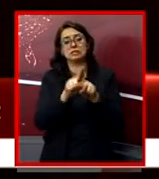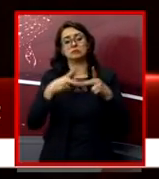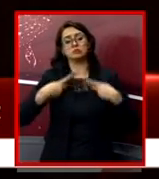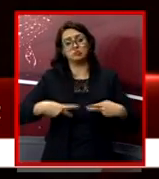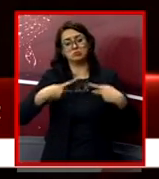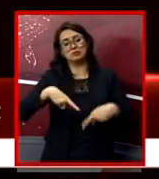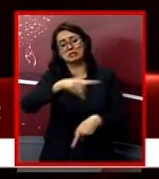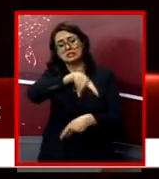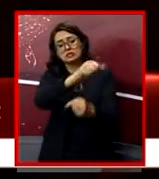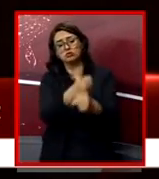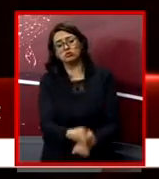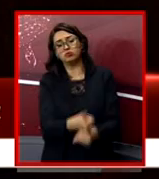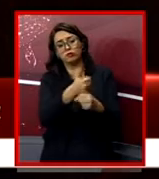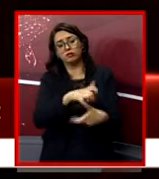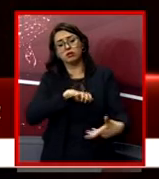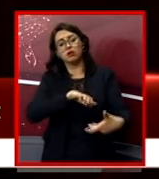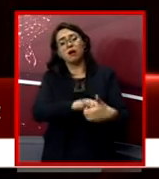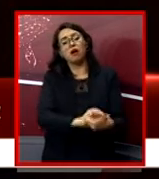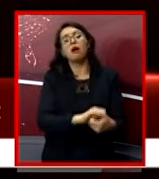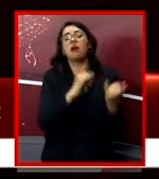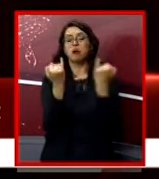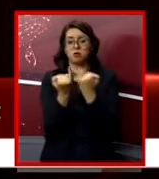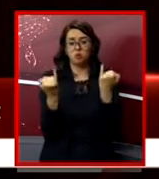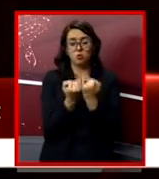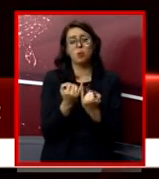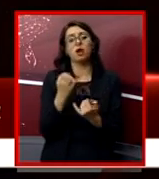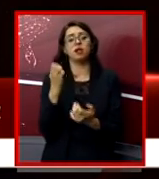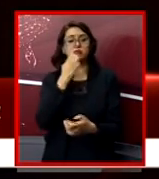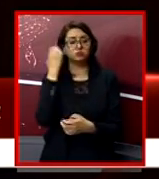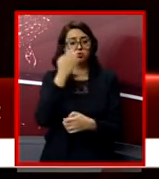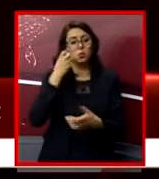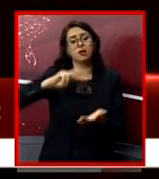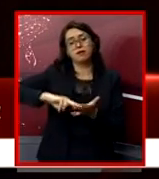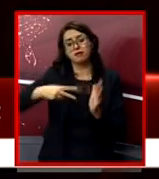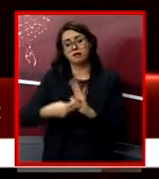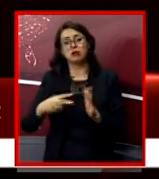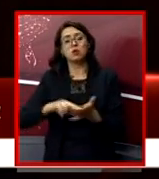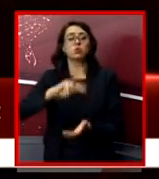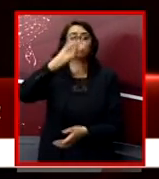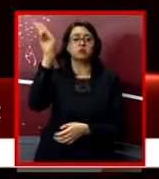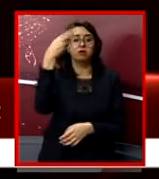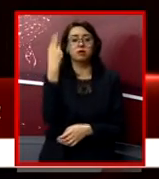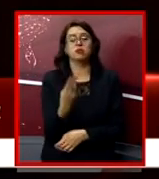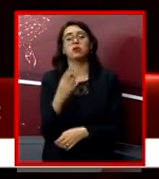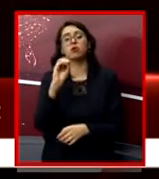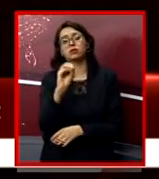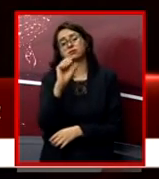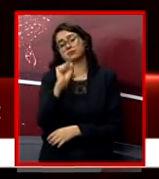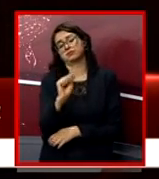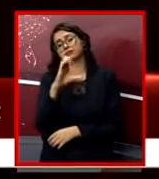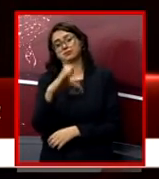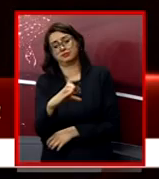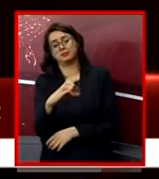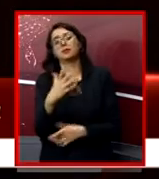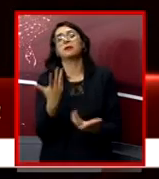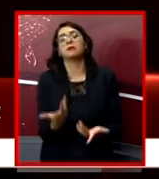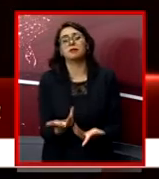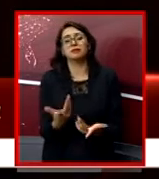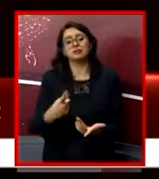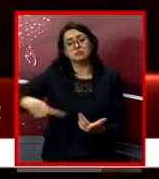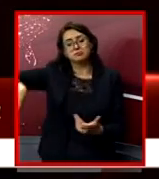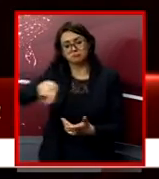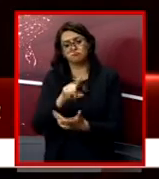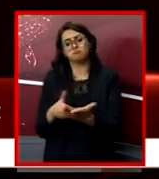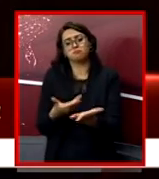personas afectadas, pero también a los colegios de ingenieros, universidades, organizaciones de la sociedad civil, volcadas